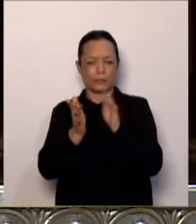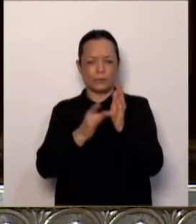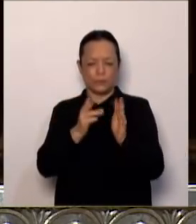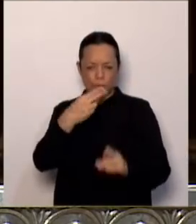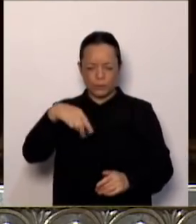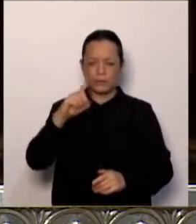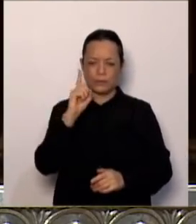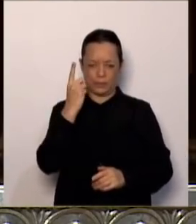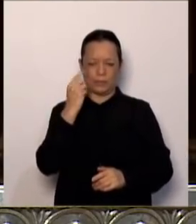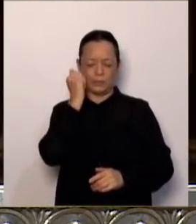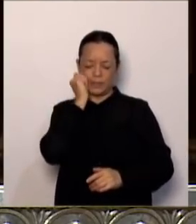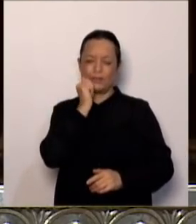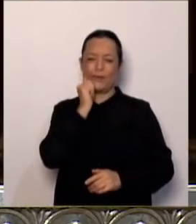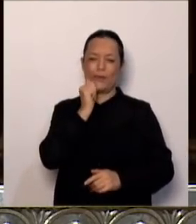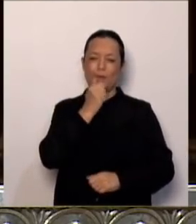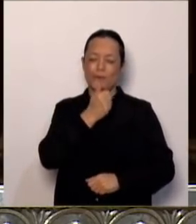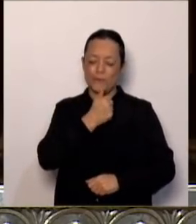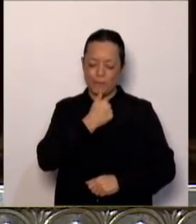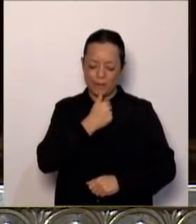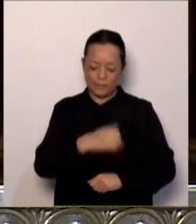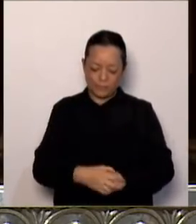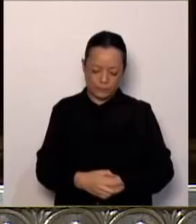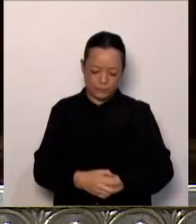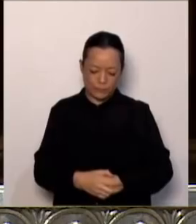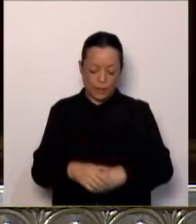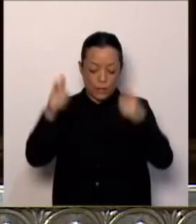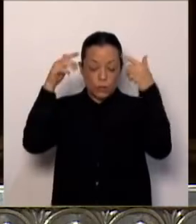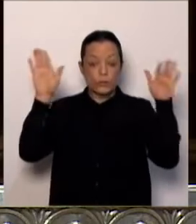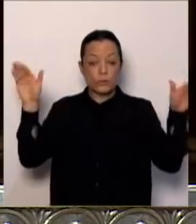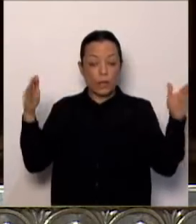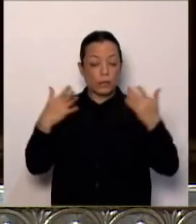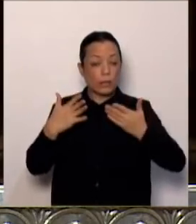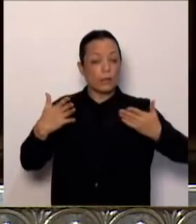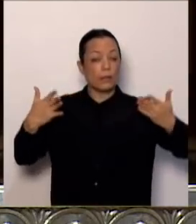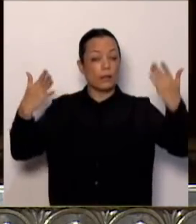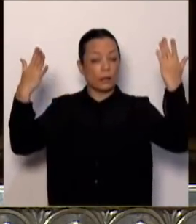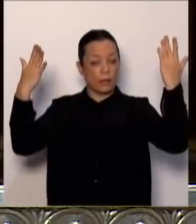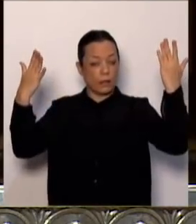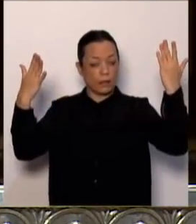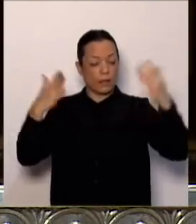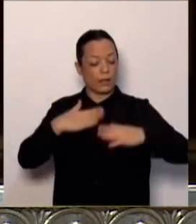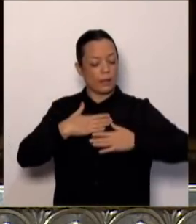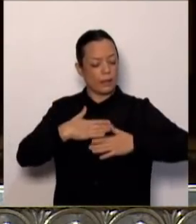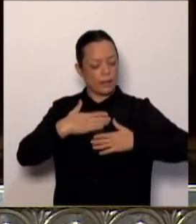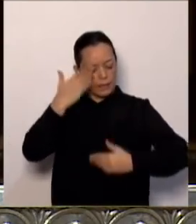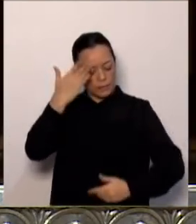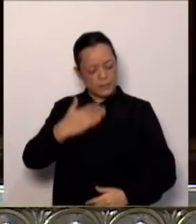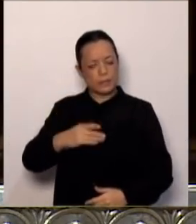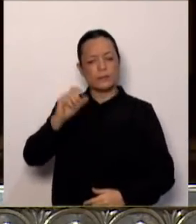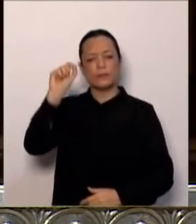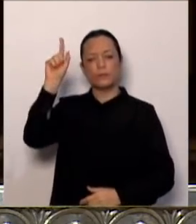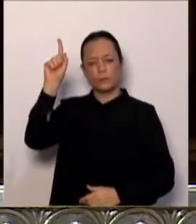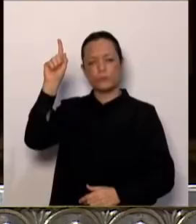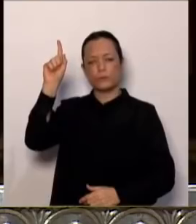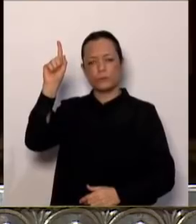Señor nuestro. Por Él adoran tu grandeza los ángeles, que se alegran eternamente en tu presencia.